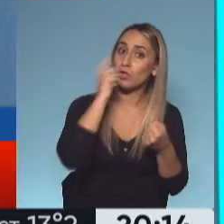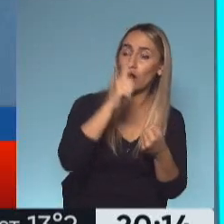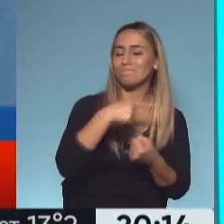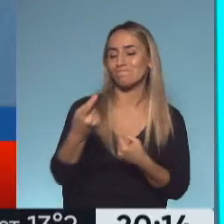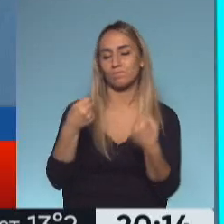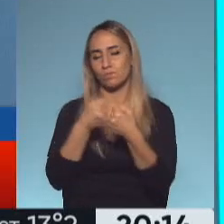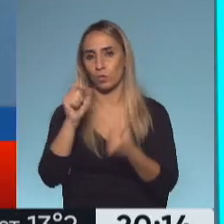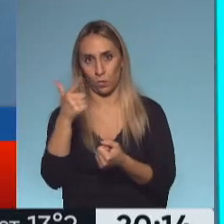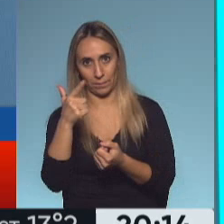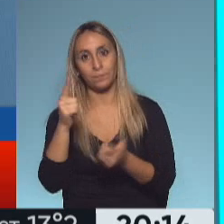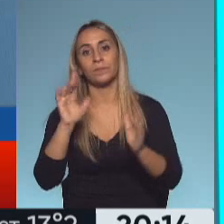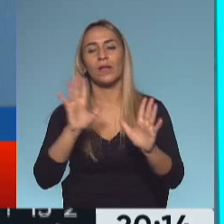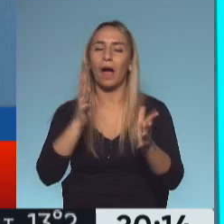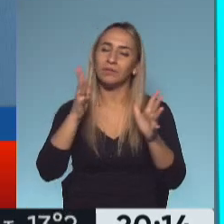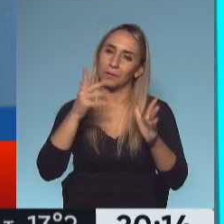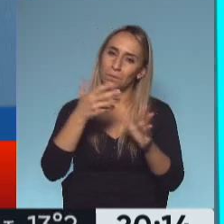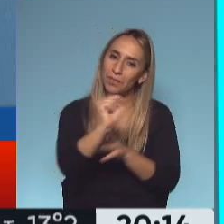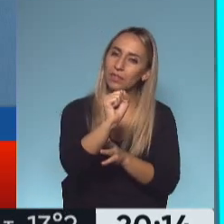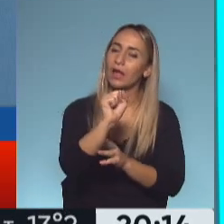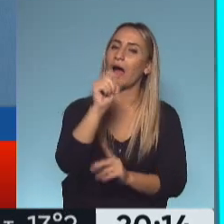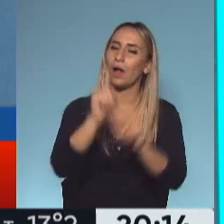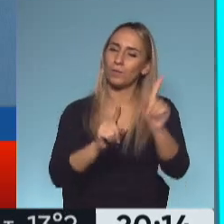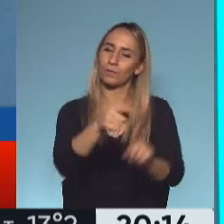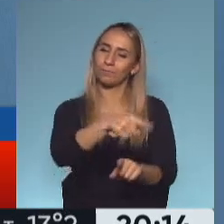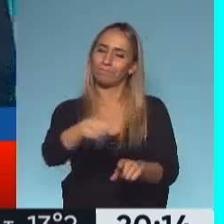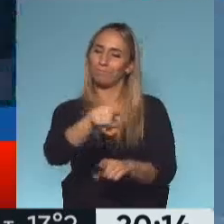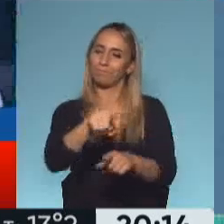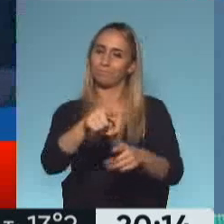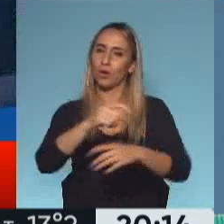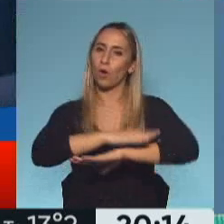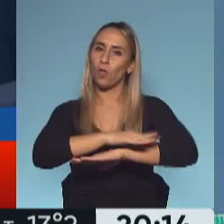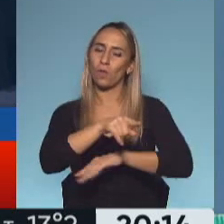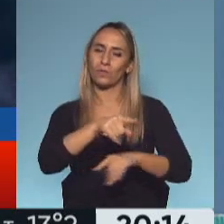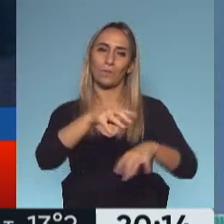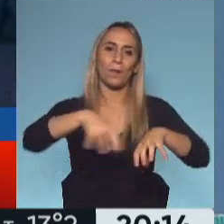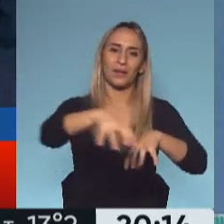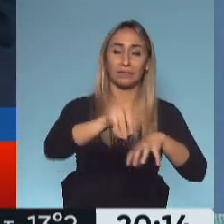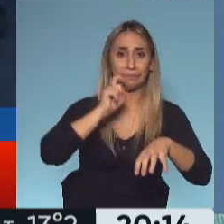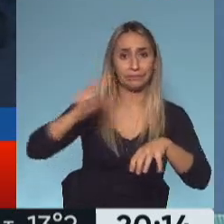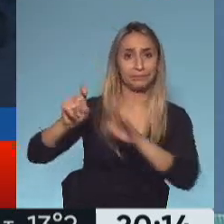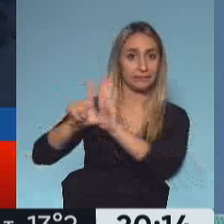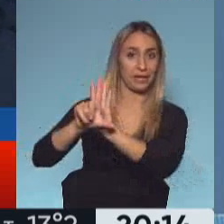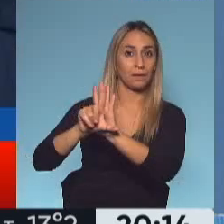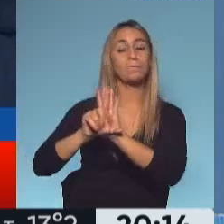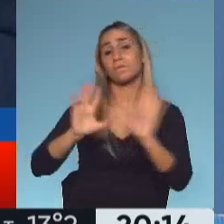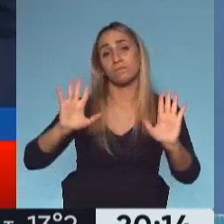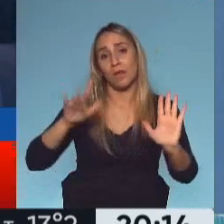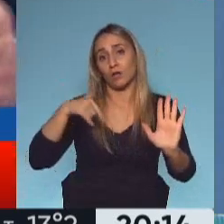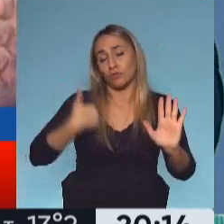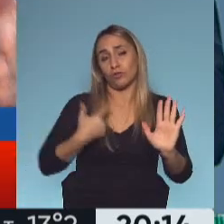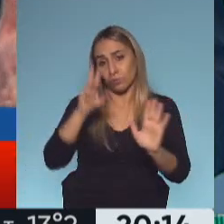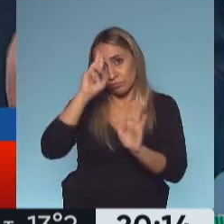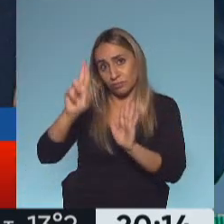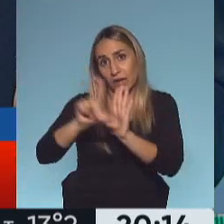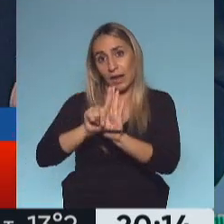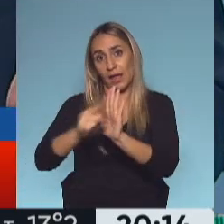algunas situaciones, obviamente, hemos detectado algunos comportamientos que, por supuesto, van en contra de la ley. En ese caso, actuamos conforme a la ley. Digo,